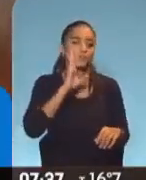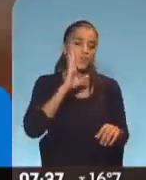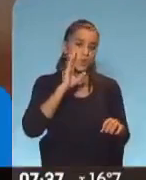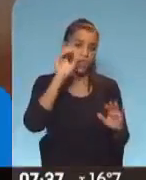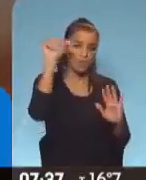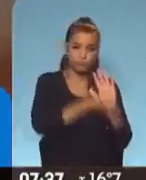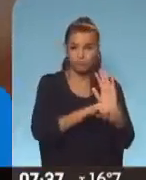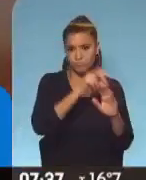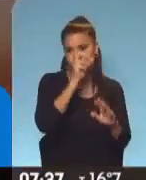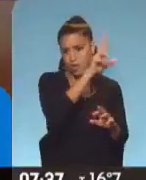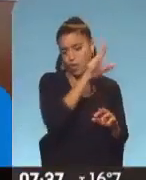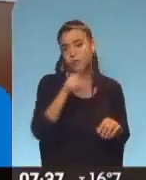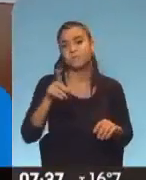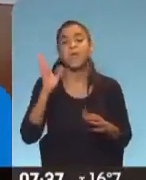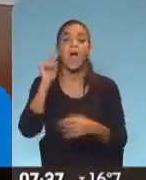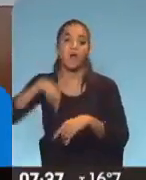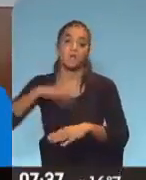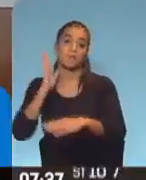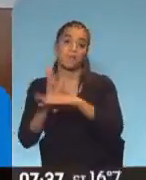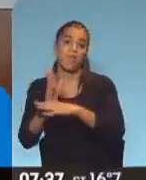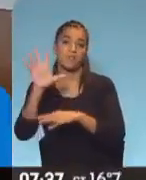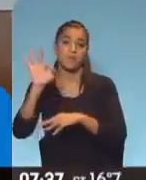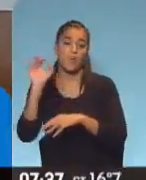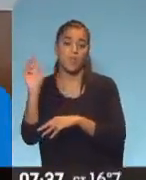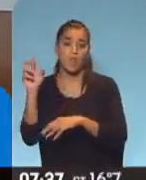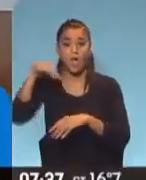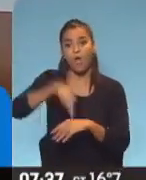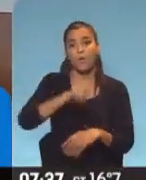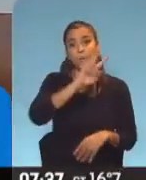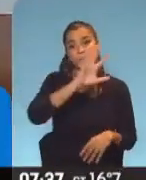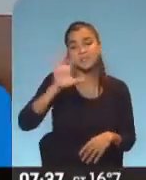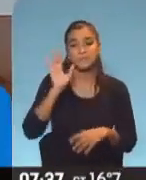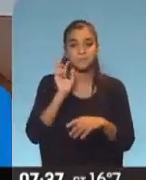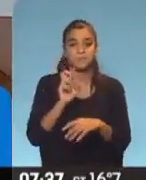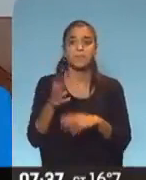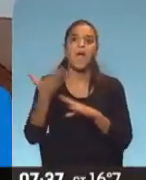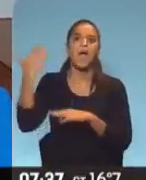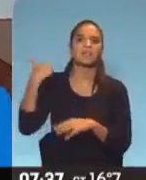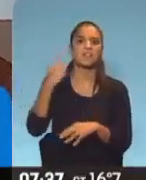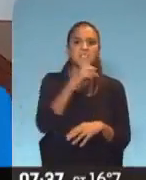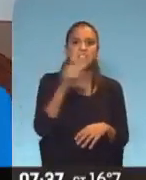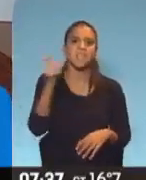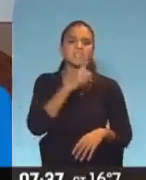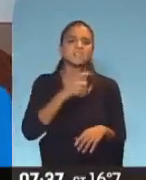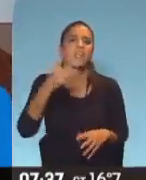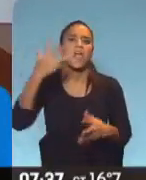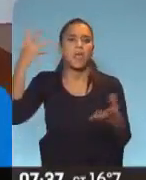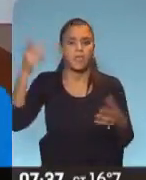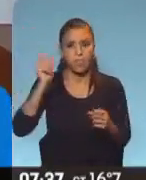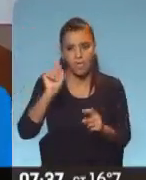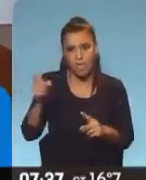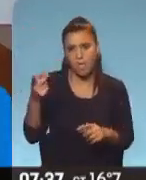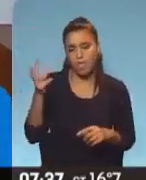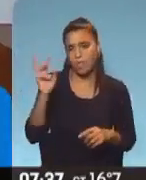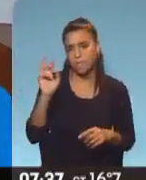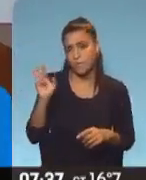de lo que se cotizaba, $50 más o menos, antes de que empezara la pandemia, y el petróleo ha tenido pico de 100, $150. Sí, claro. Estamos en un precio del petróleo muy,